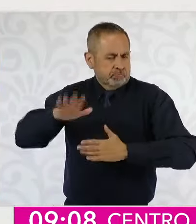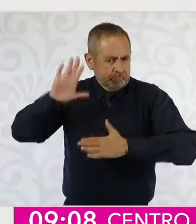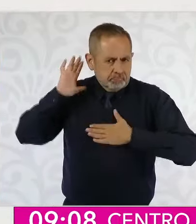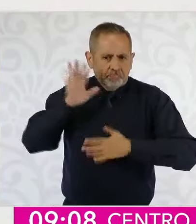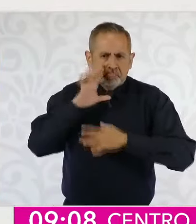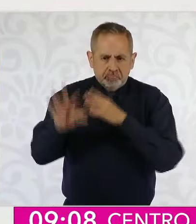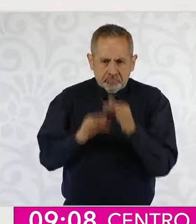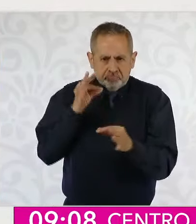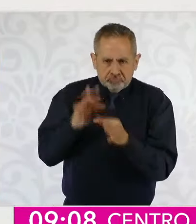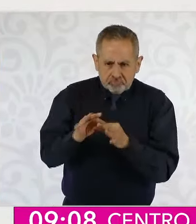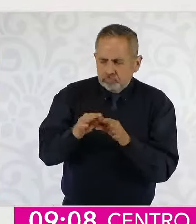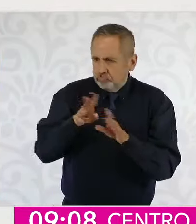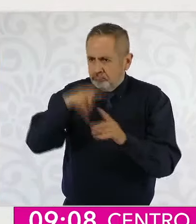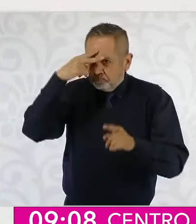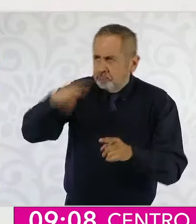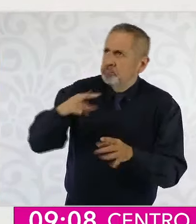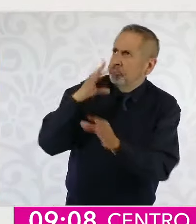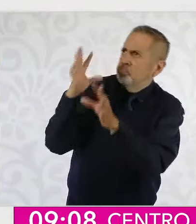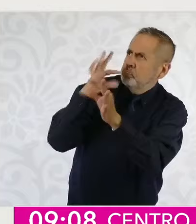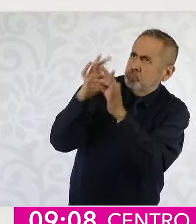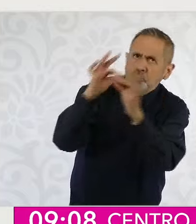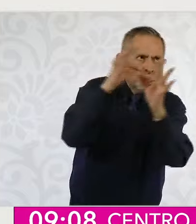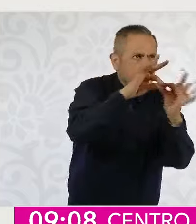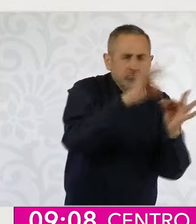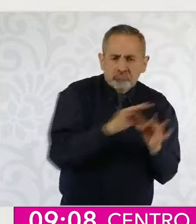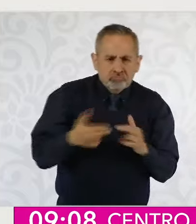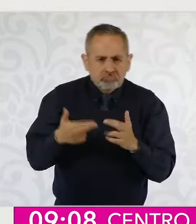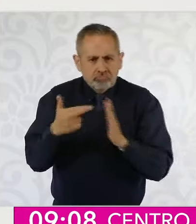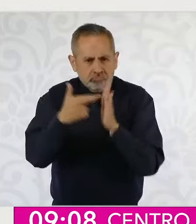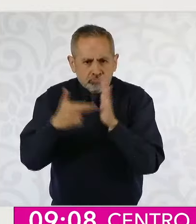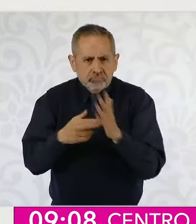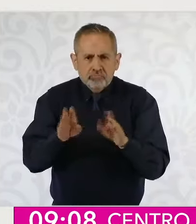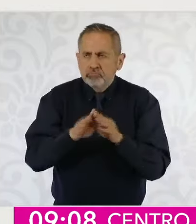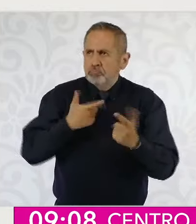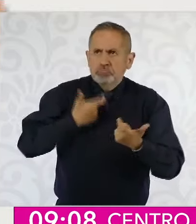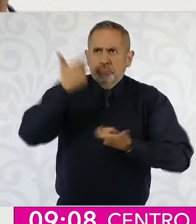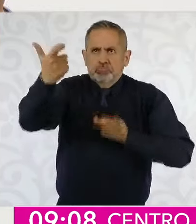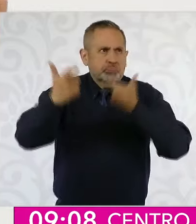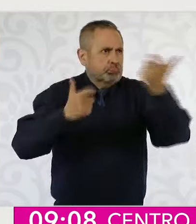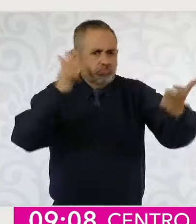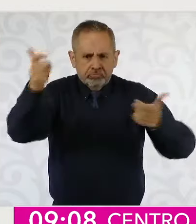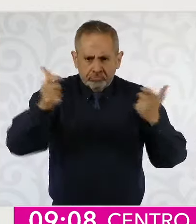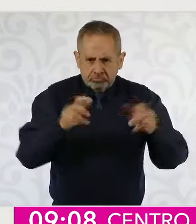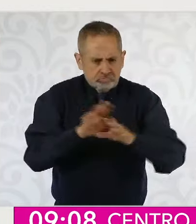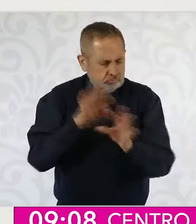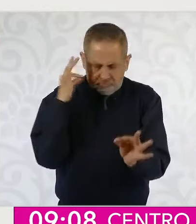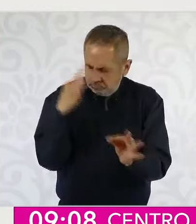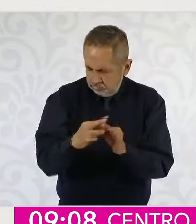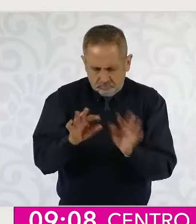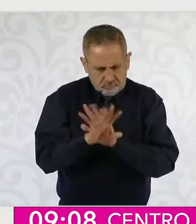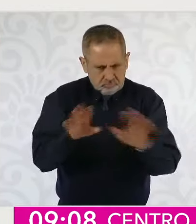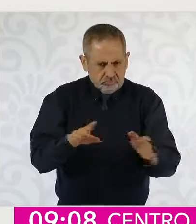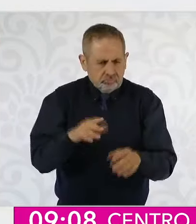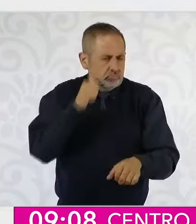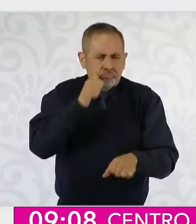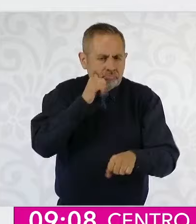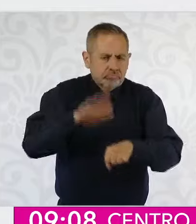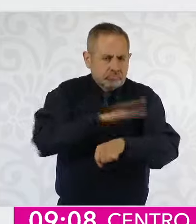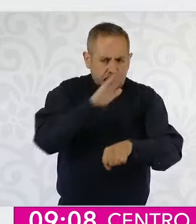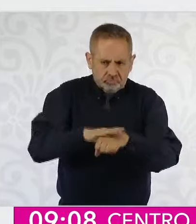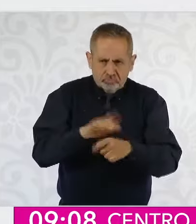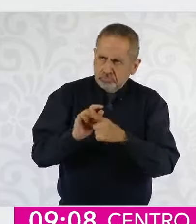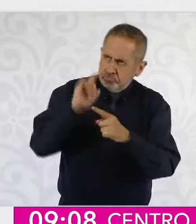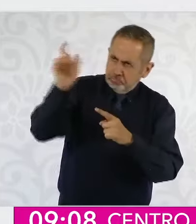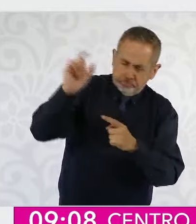compromisos que tiene México de deuda, que entonces, se cumple con todo